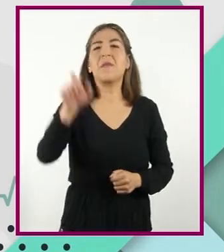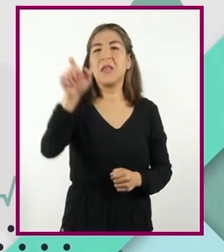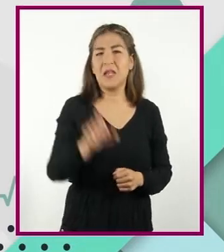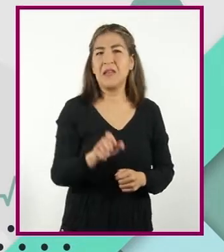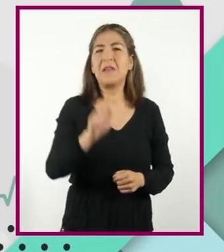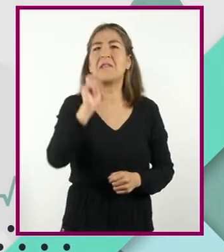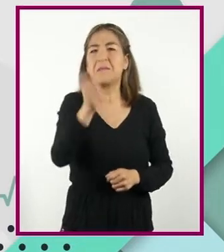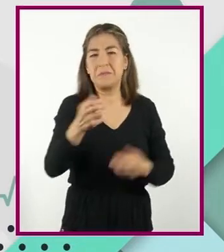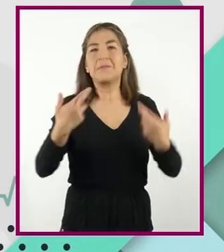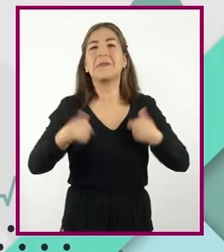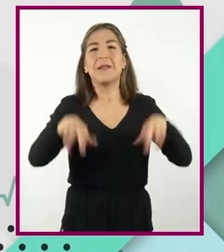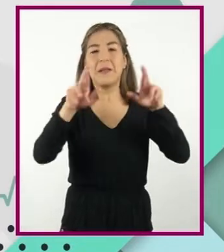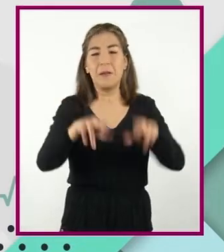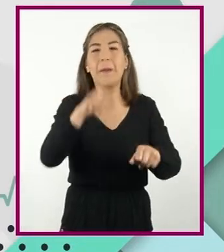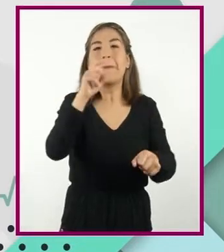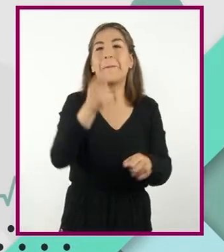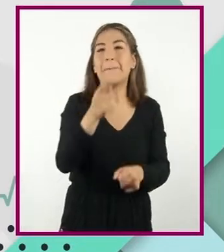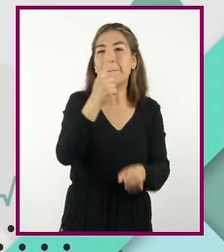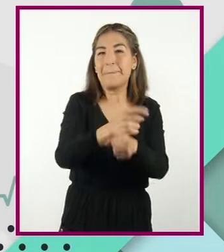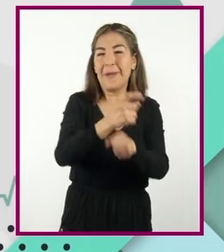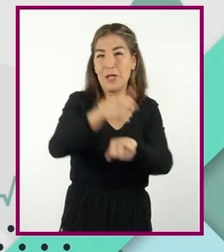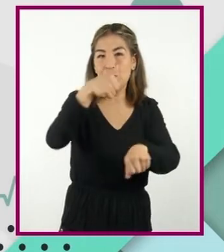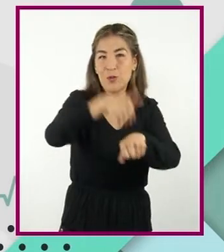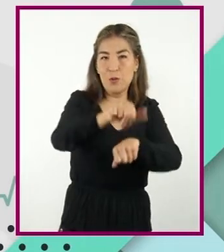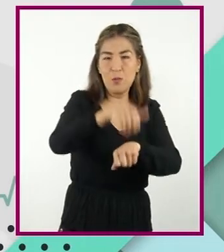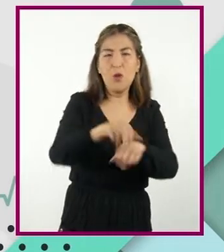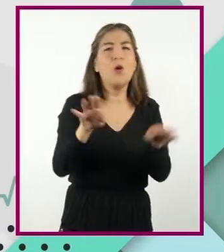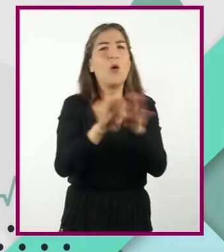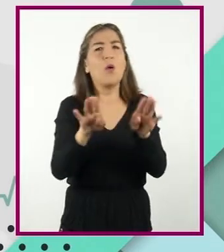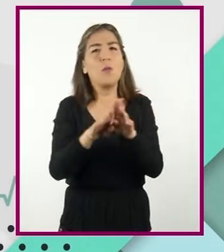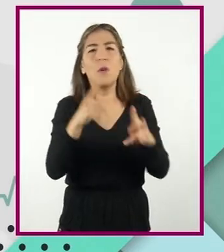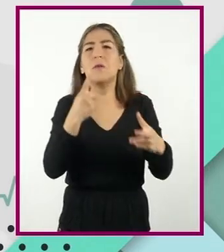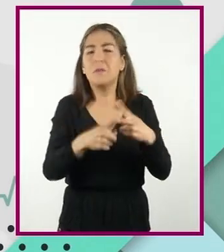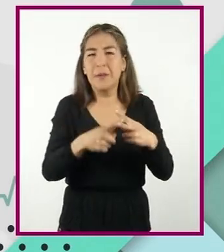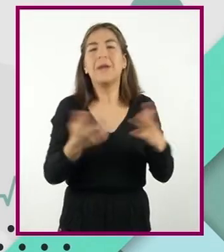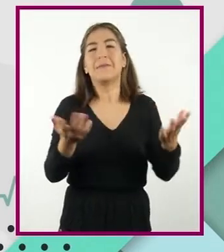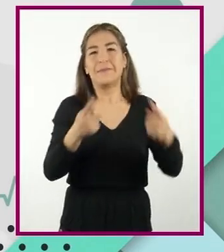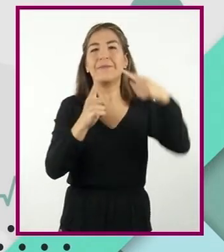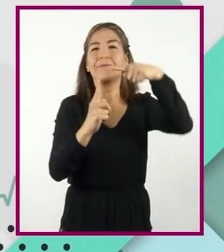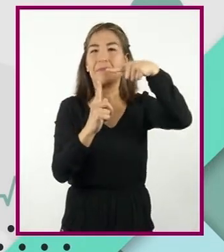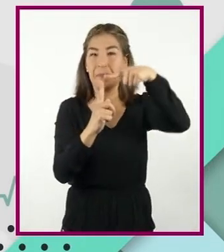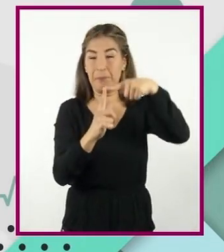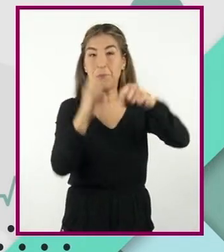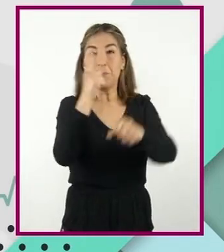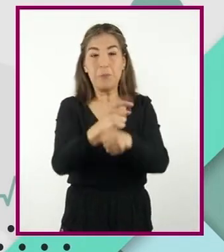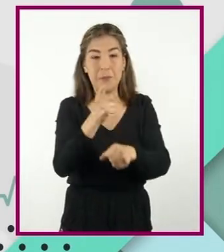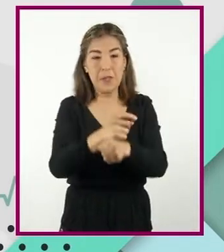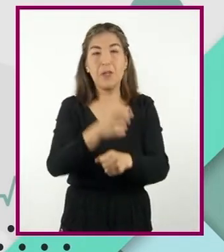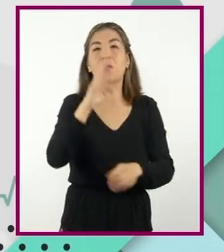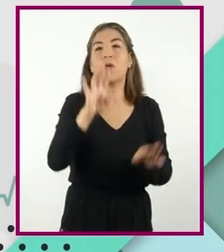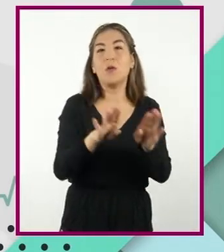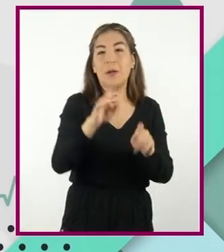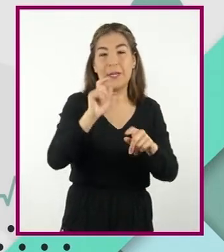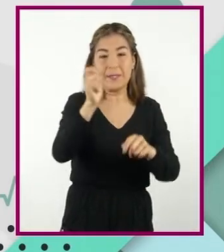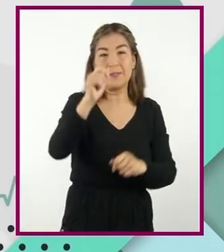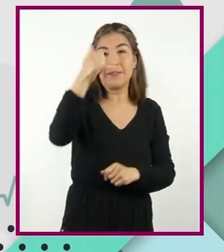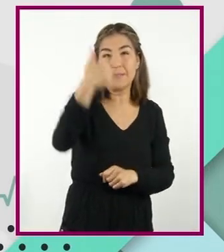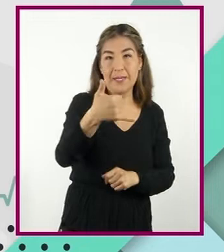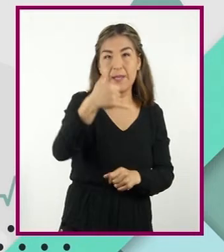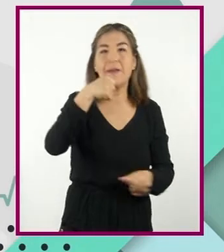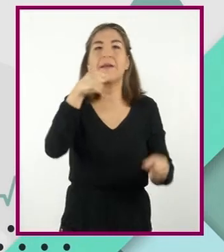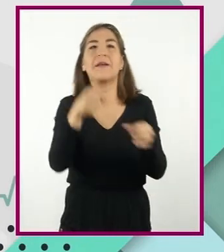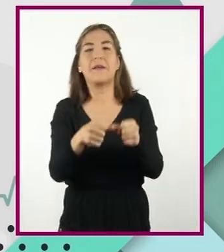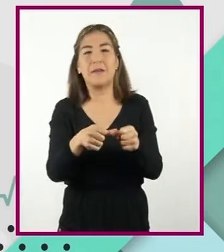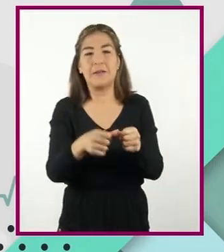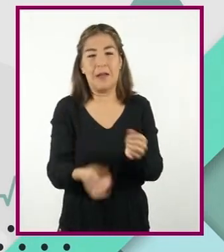el valor de la primera magnitud y se puede calcular dividiendo el valor de la segunda magnitud Y entre